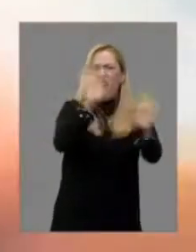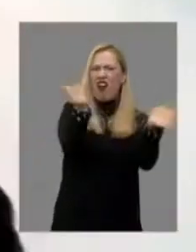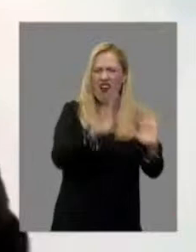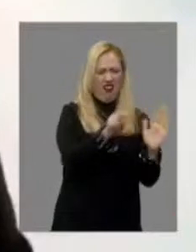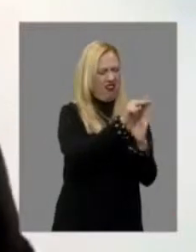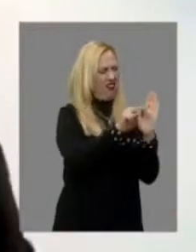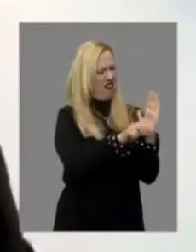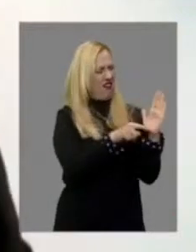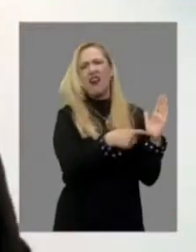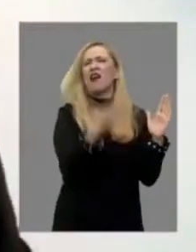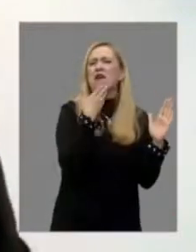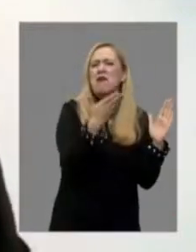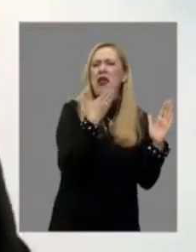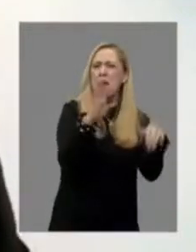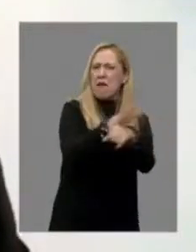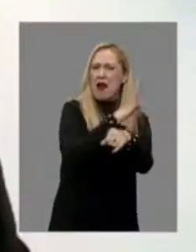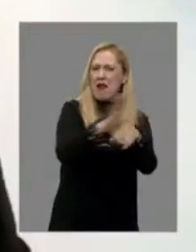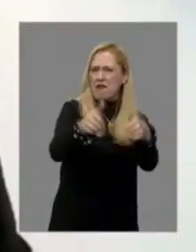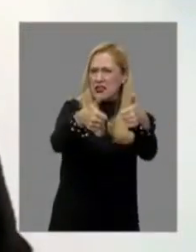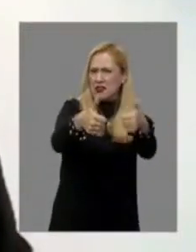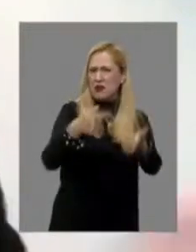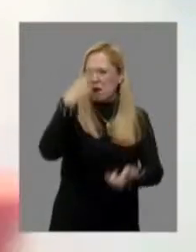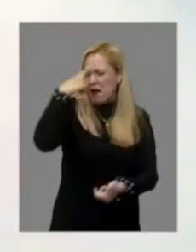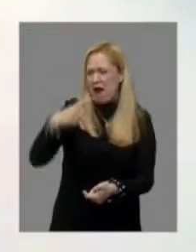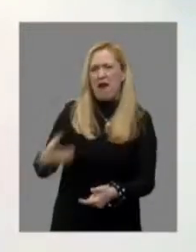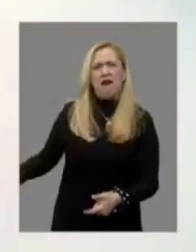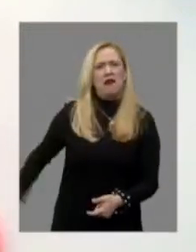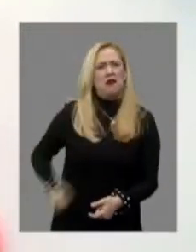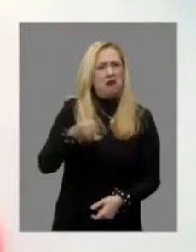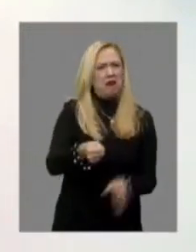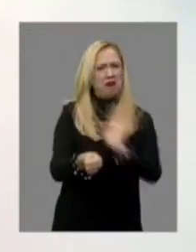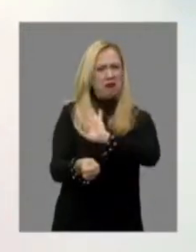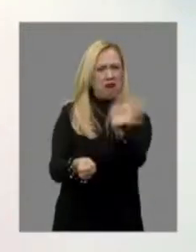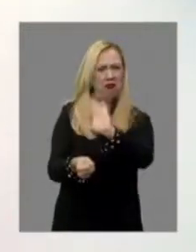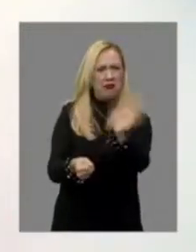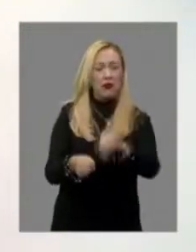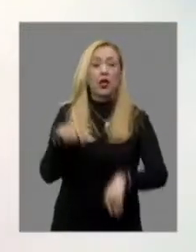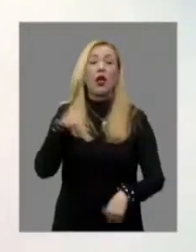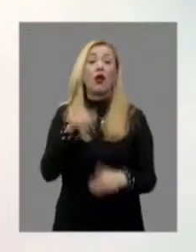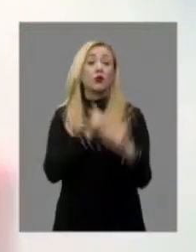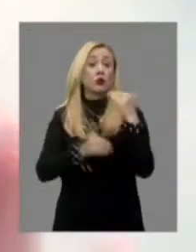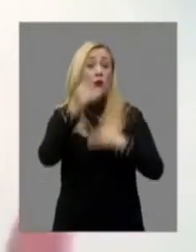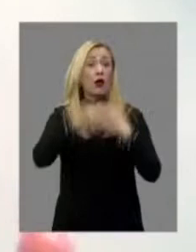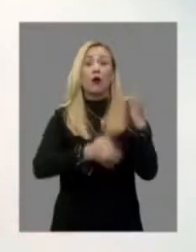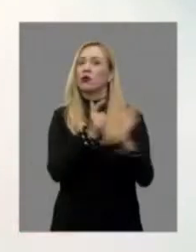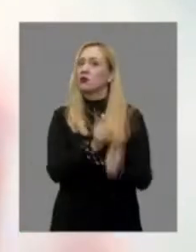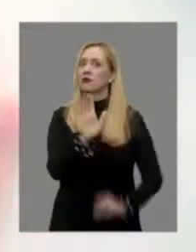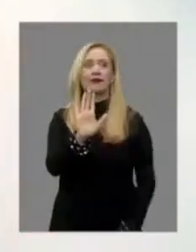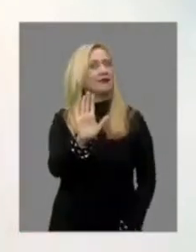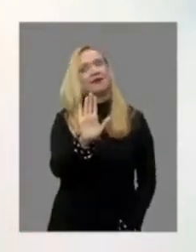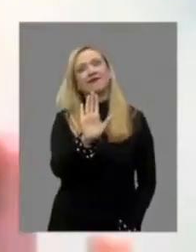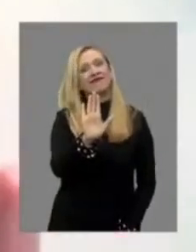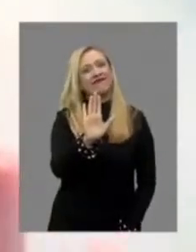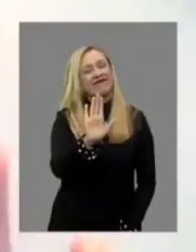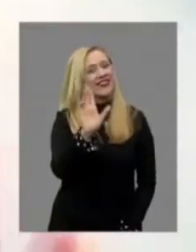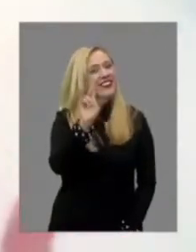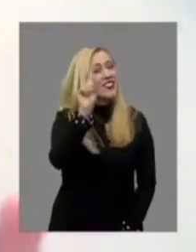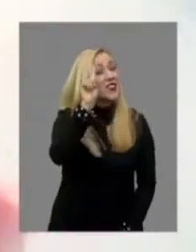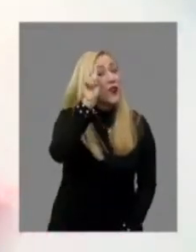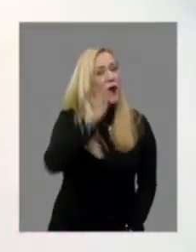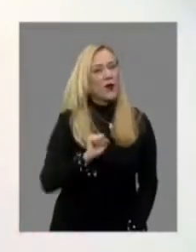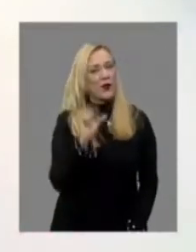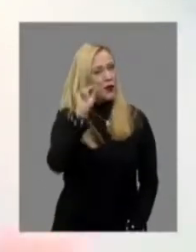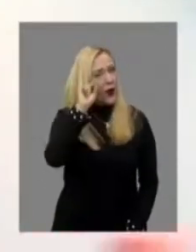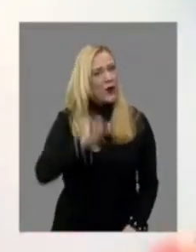tiene muchos beneficios o es benéfica. Y la Suprema Corte en el Pleno hemos señalado, no, es que precisamente la